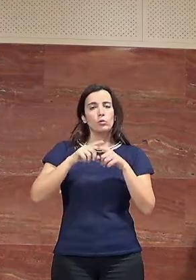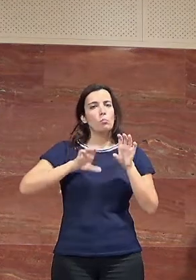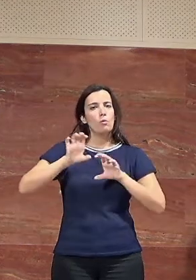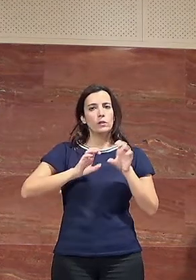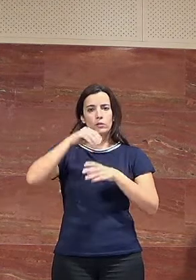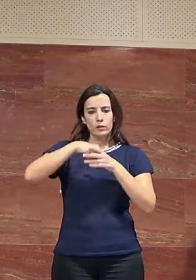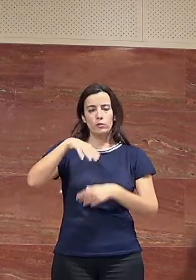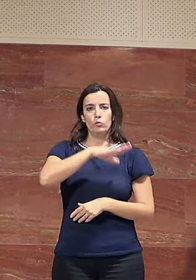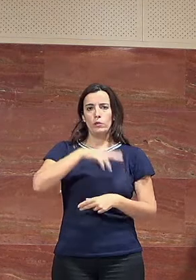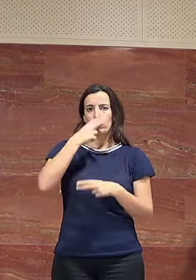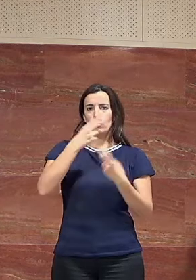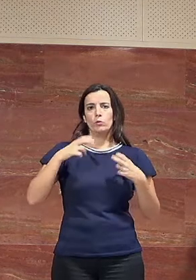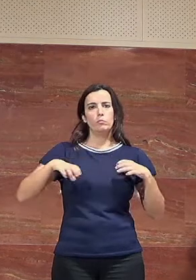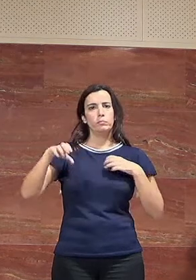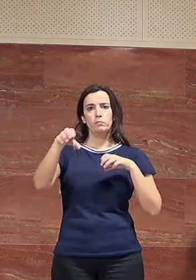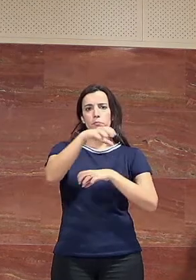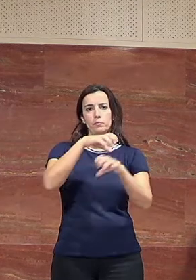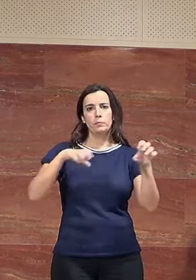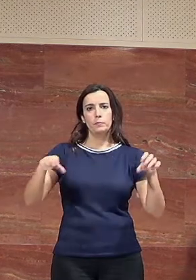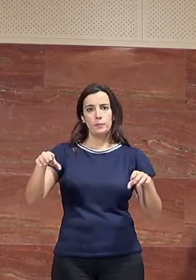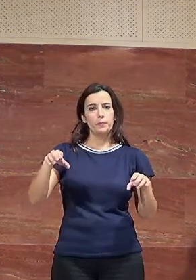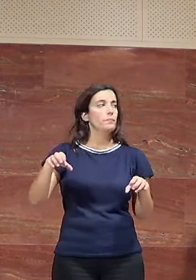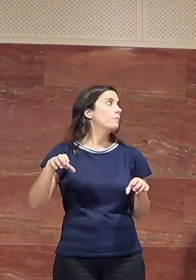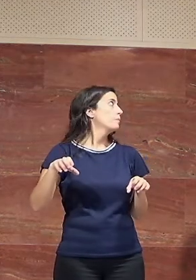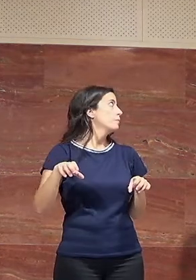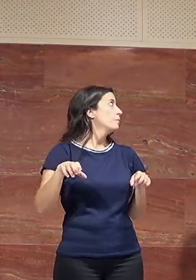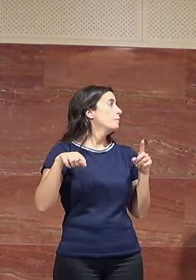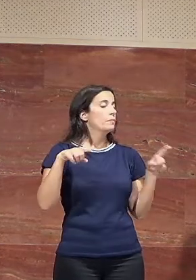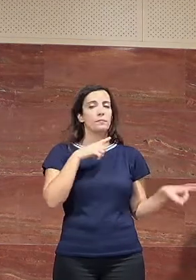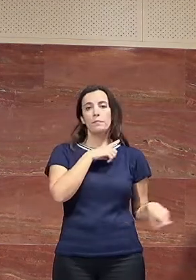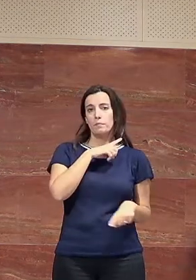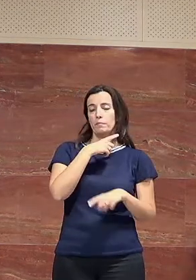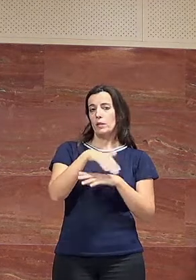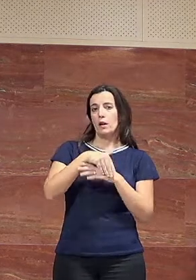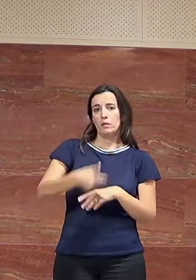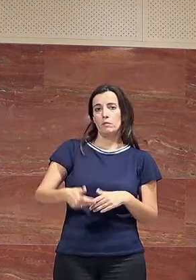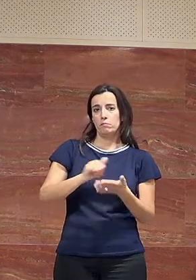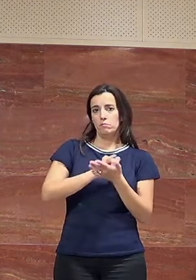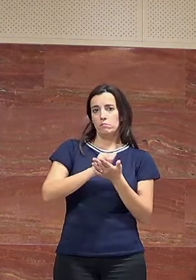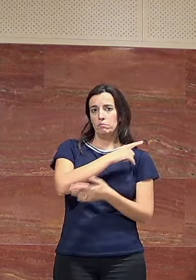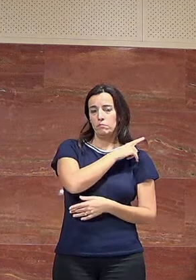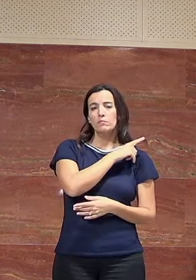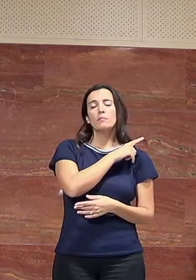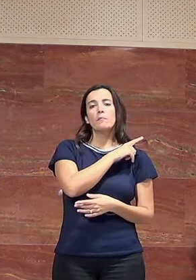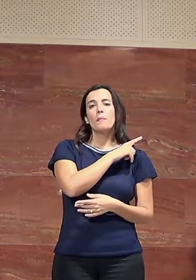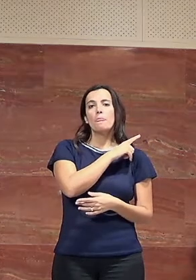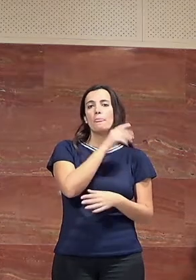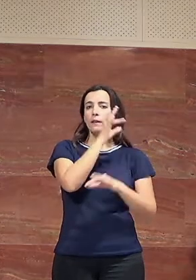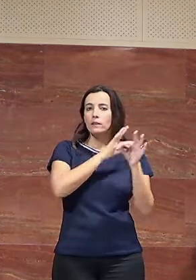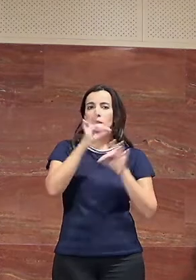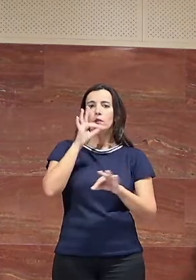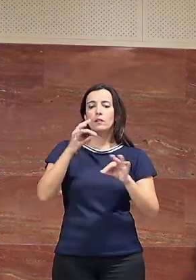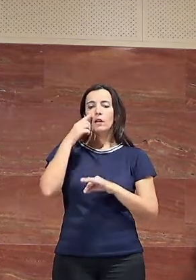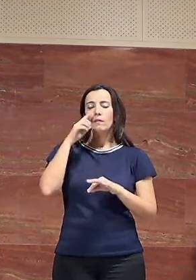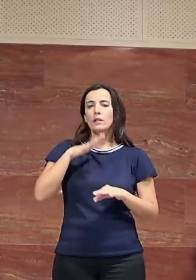público. Esta forma de intervenir en Times Square forma parte de un criterio de intervención en espacios públicos en